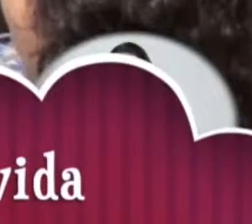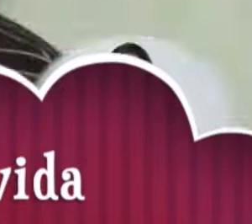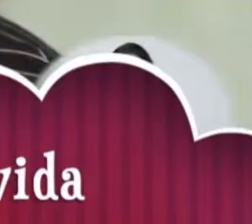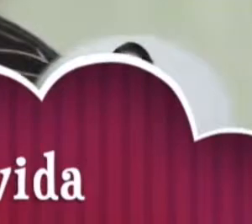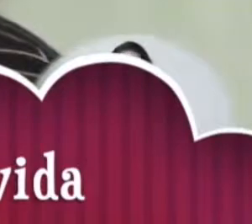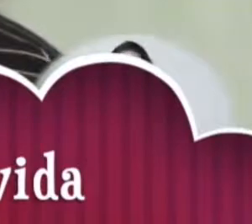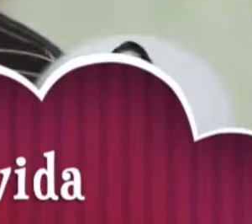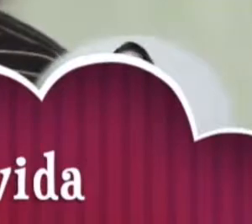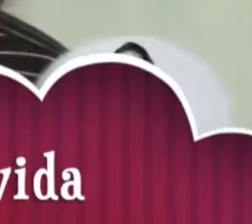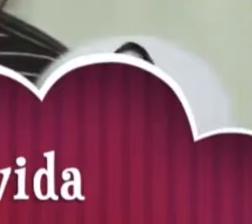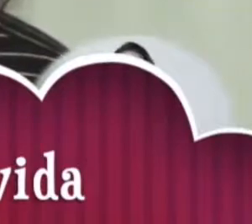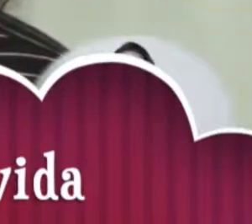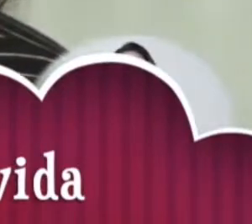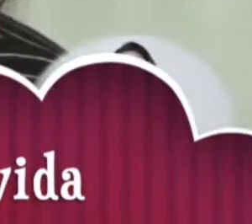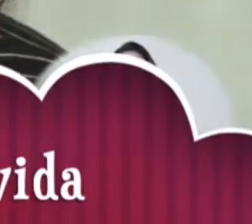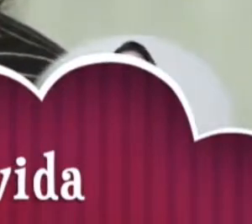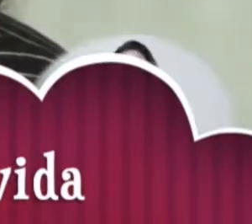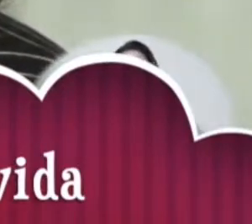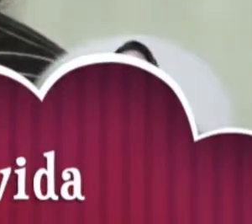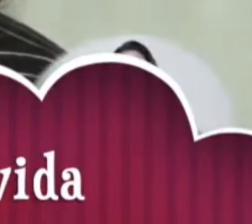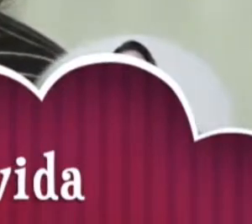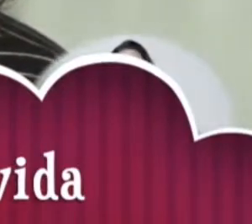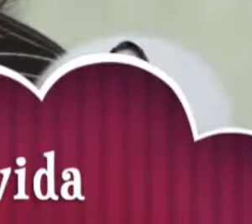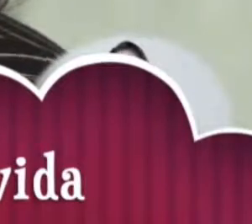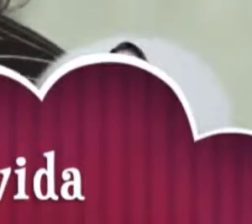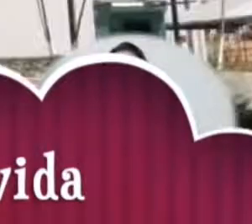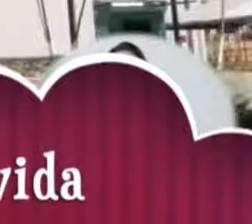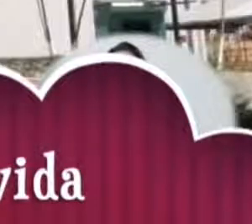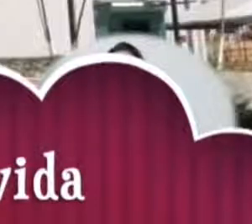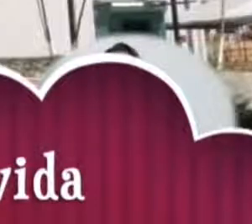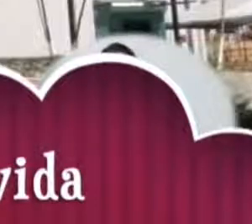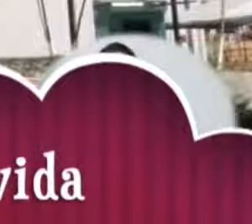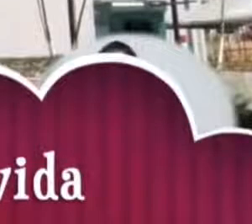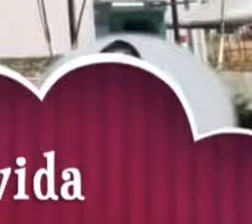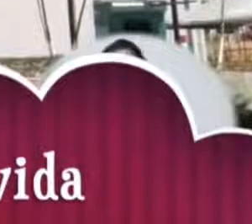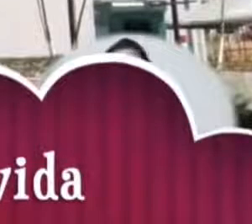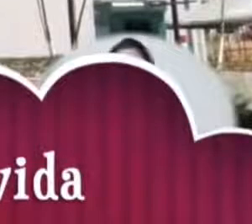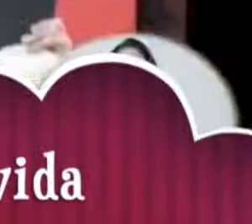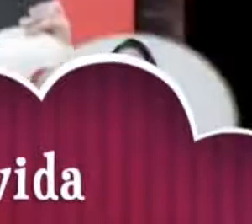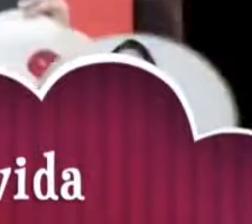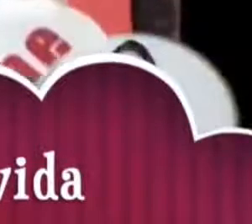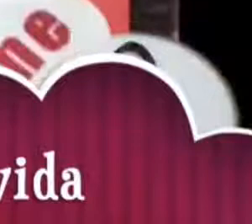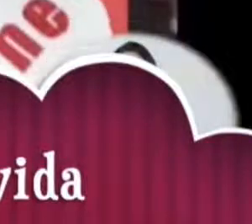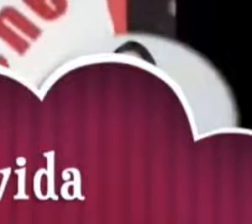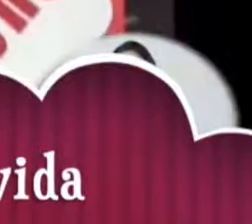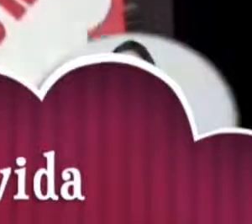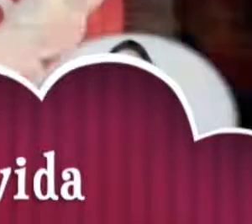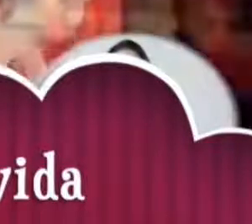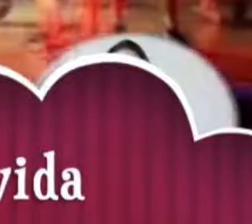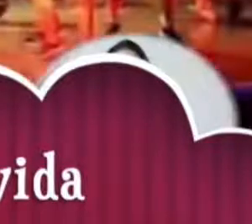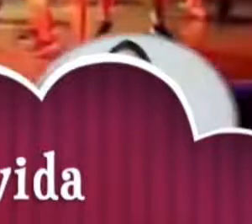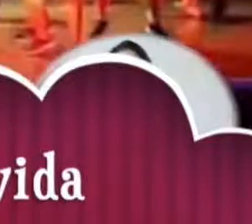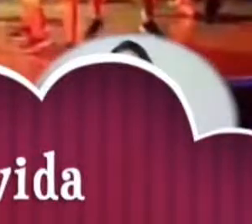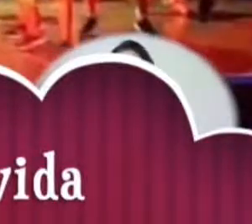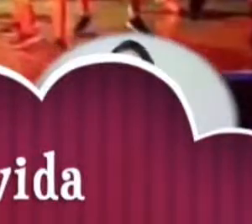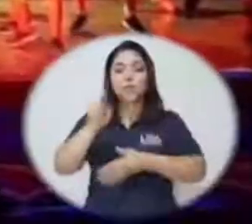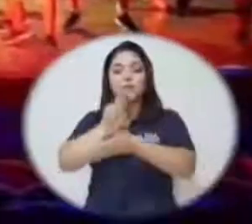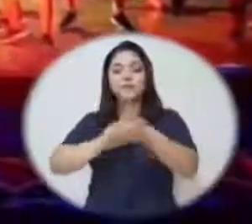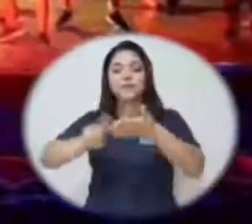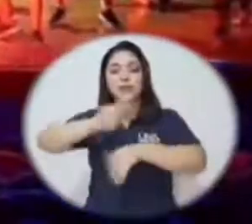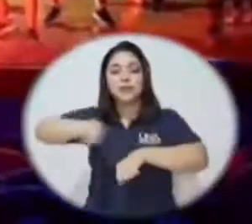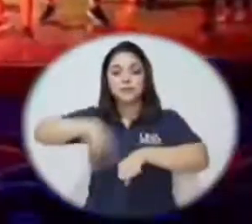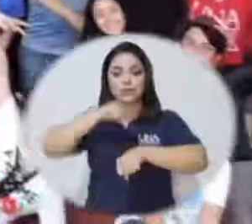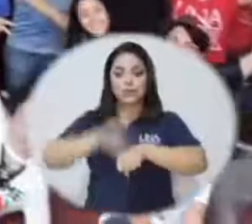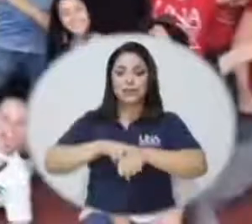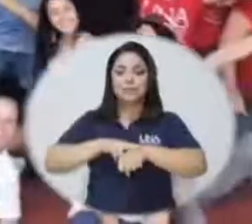donde podrás encontrar el contacto de cada una de las personas del equipo del departamento. En el Departamento de Bienestar Estudiantil